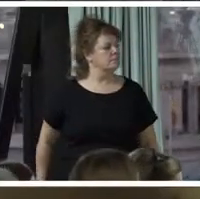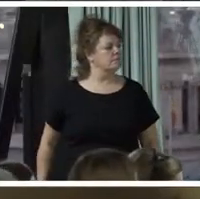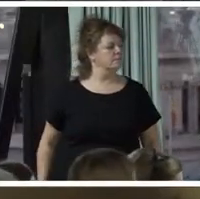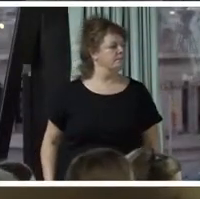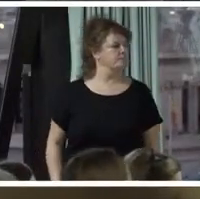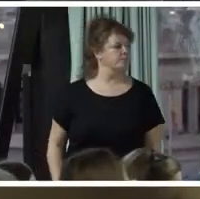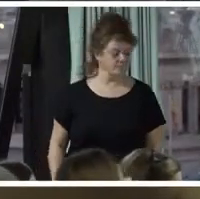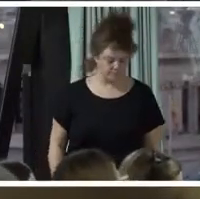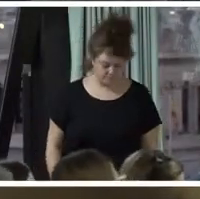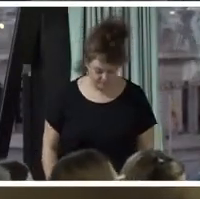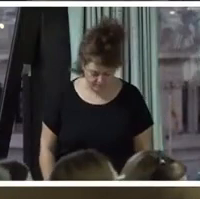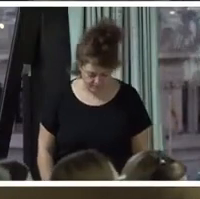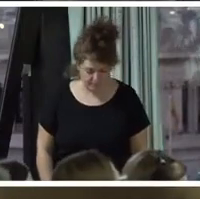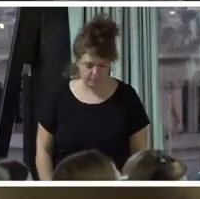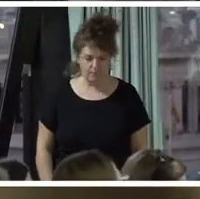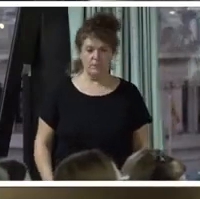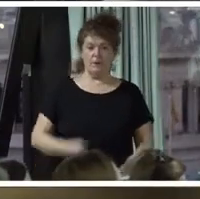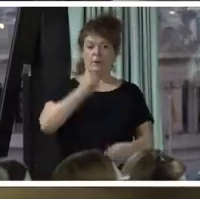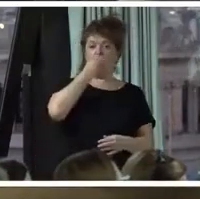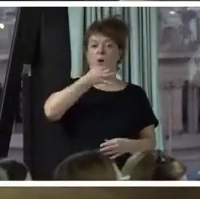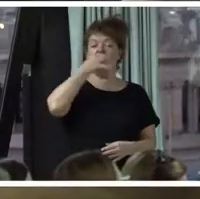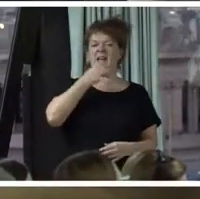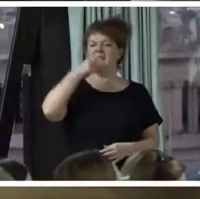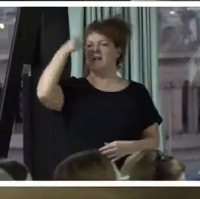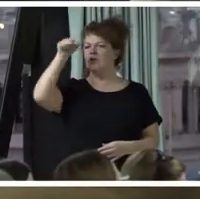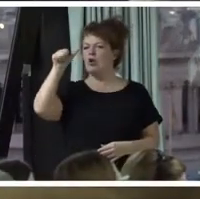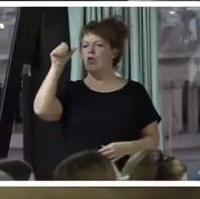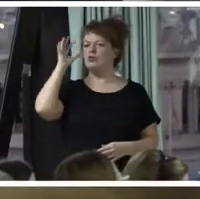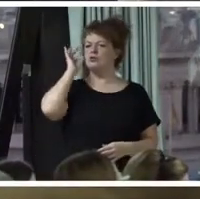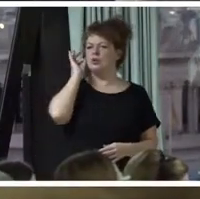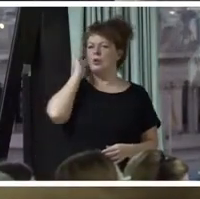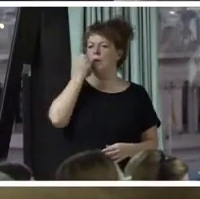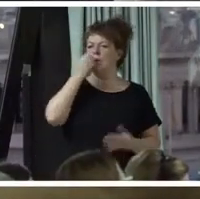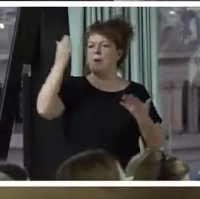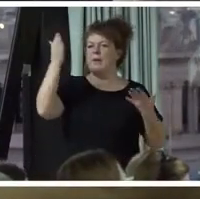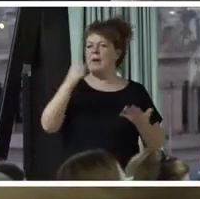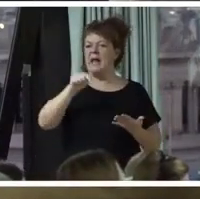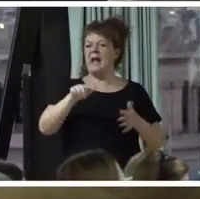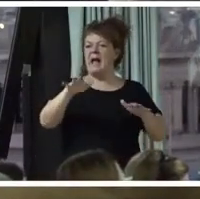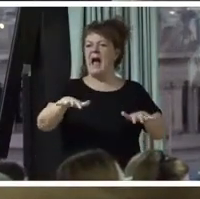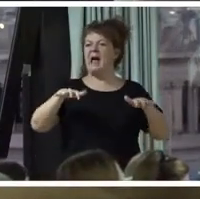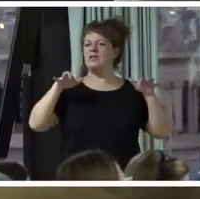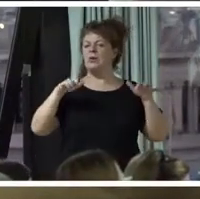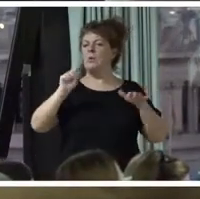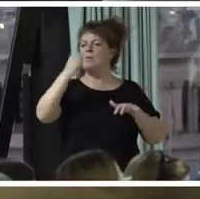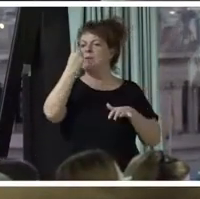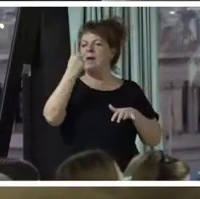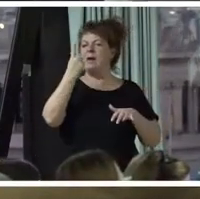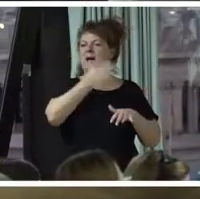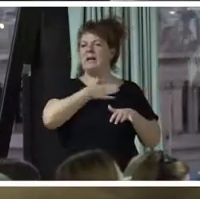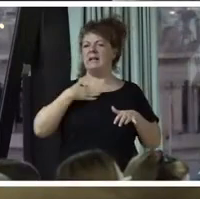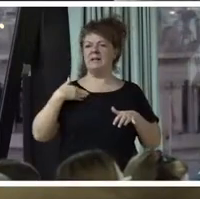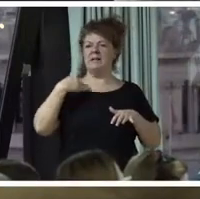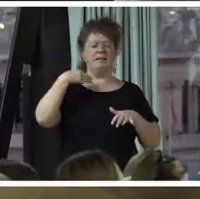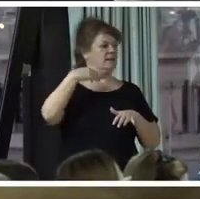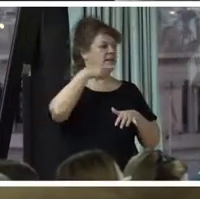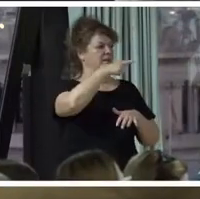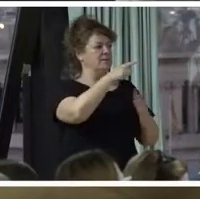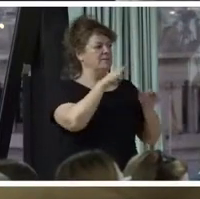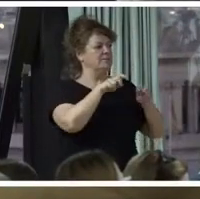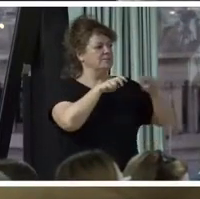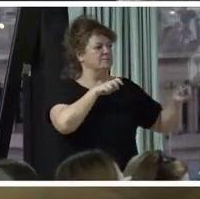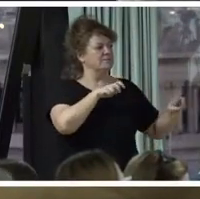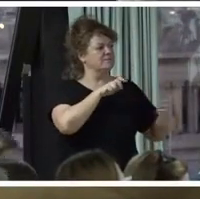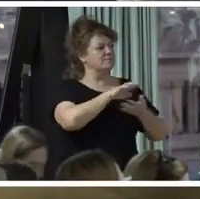gracias buenas tardes a todos y todas bienvenidas a este acto quería en primer lugar darle las gracias a samira por tus